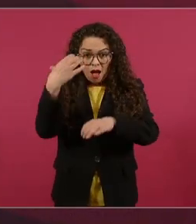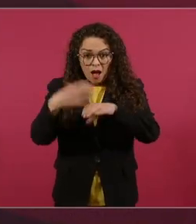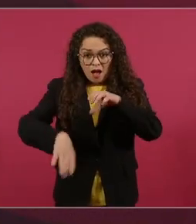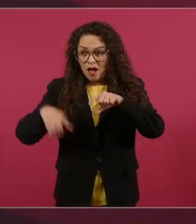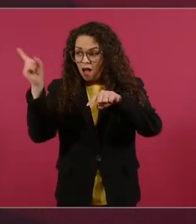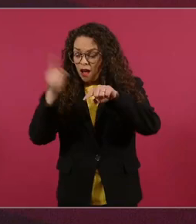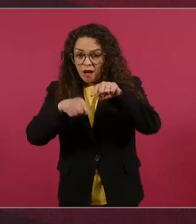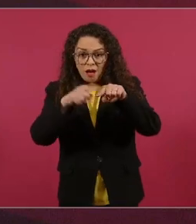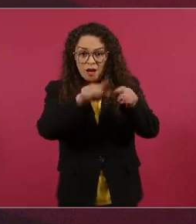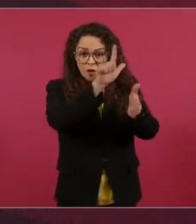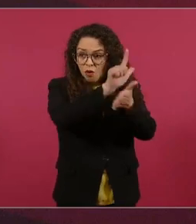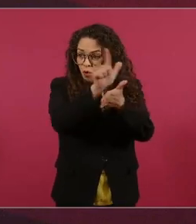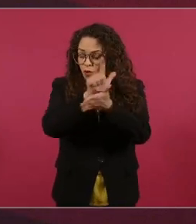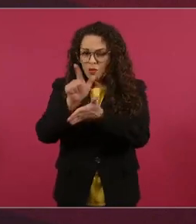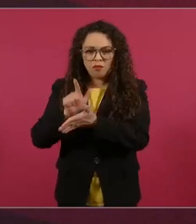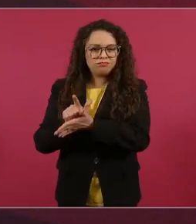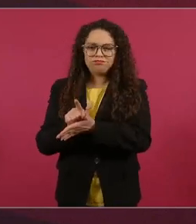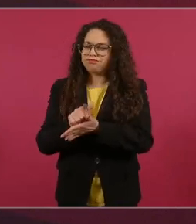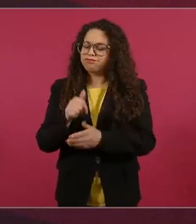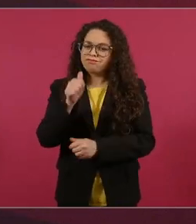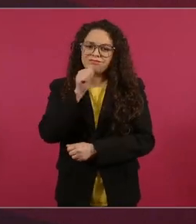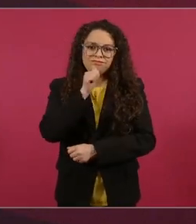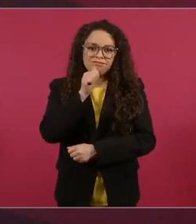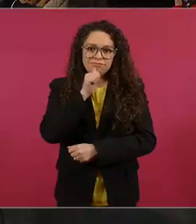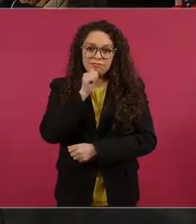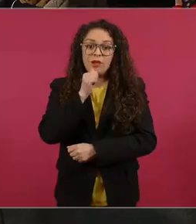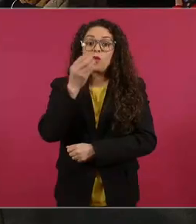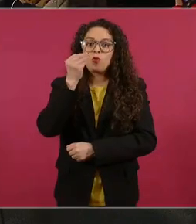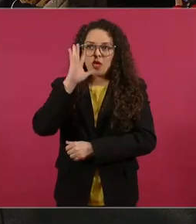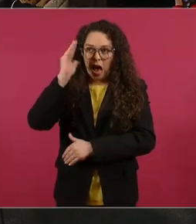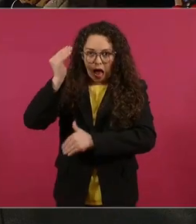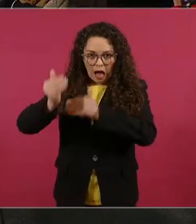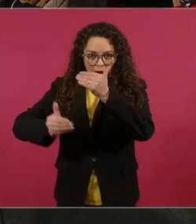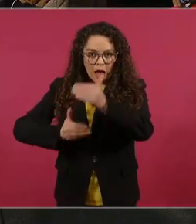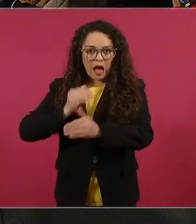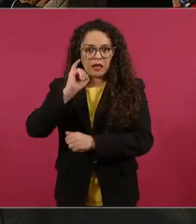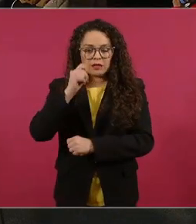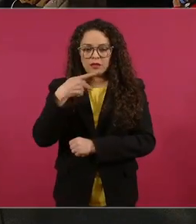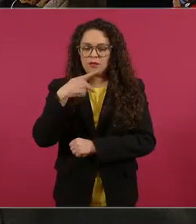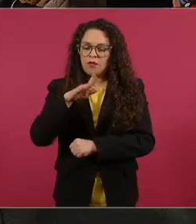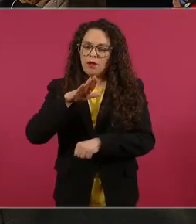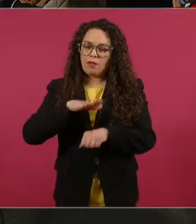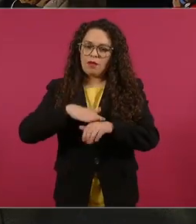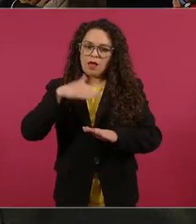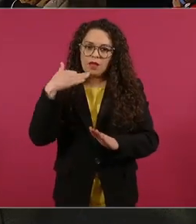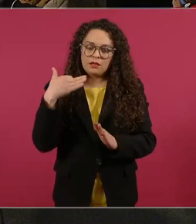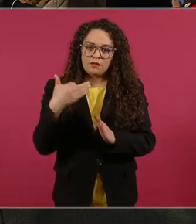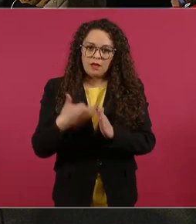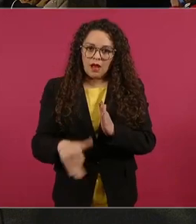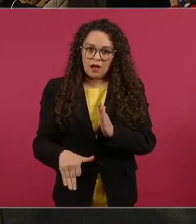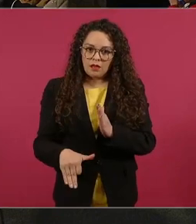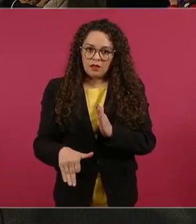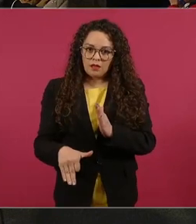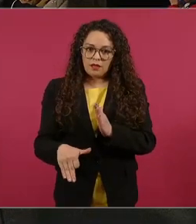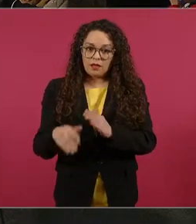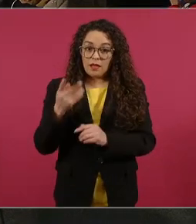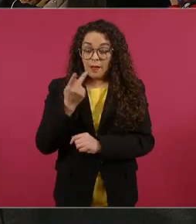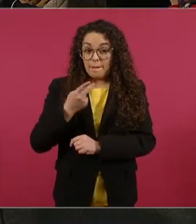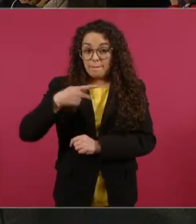mucho. Claro que hemos avanzado porque la